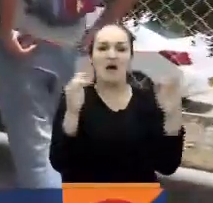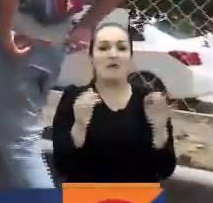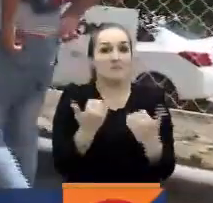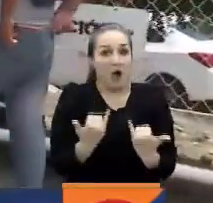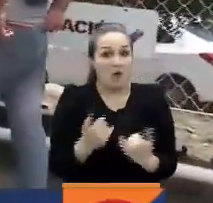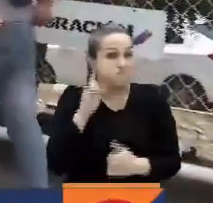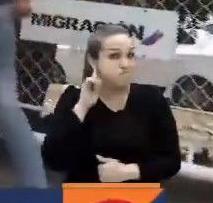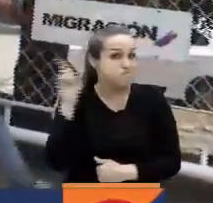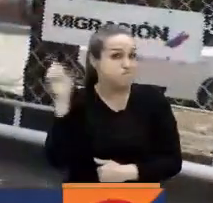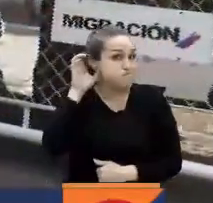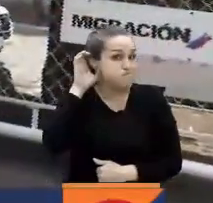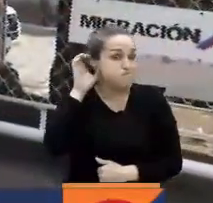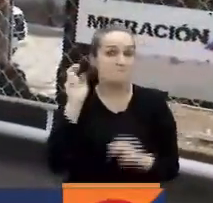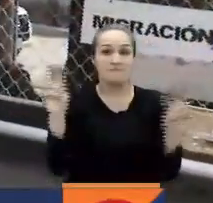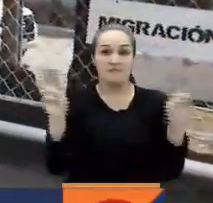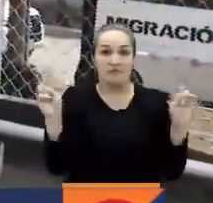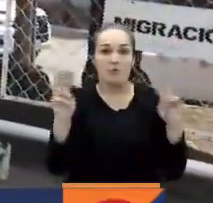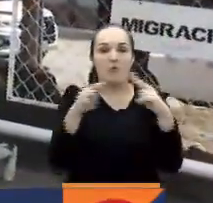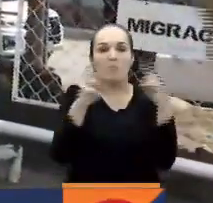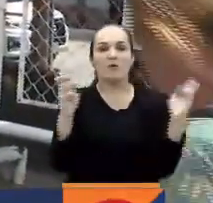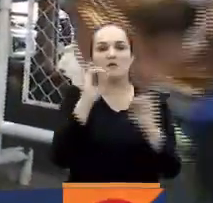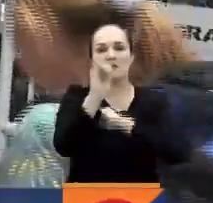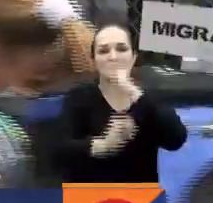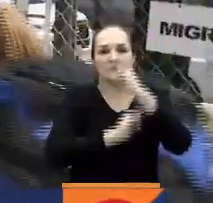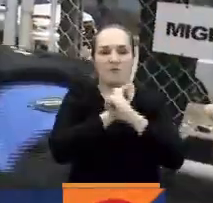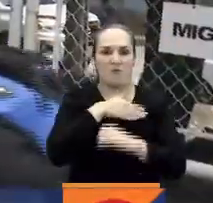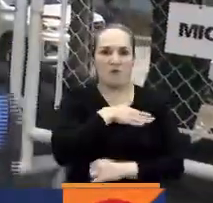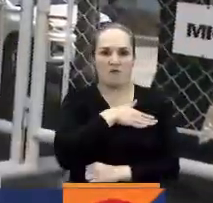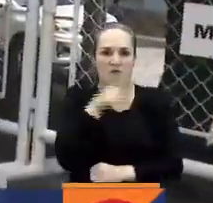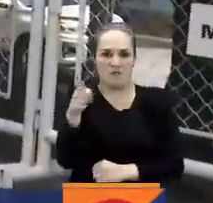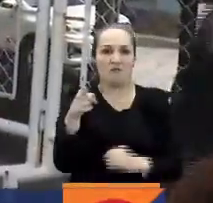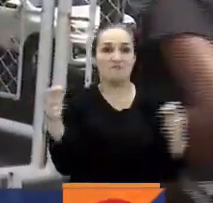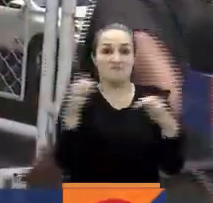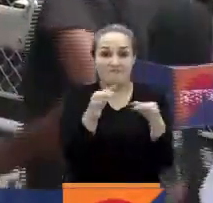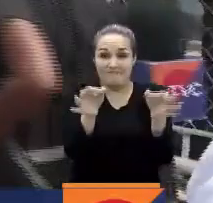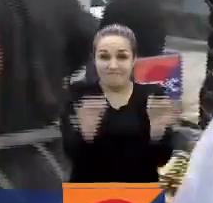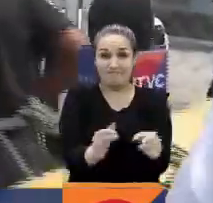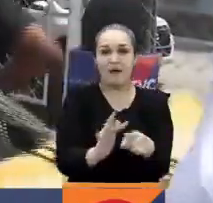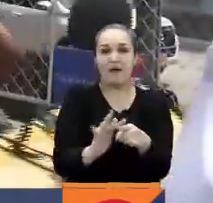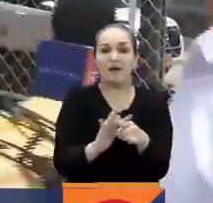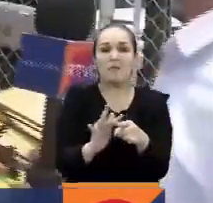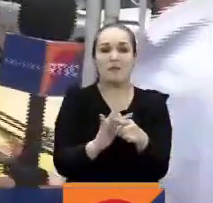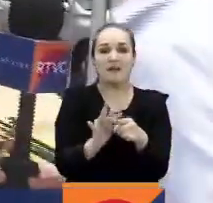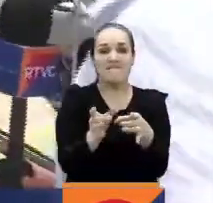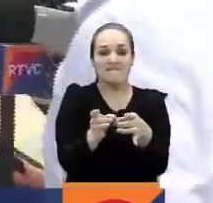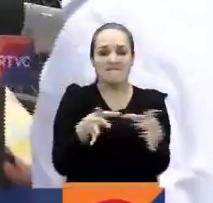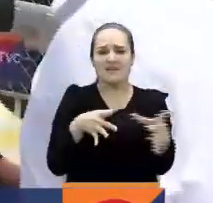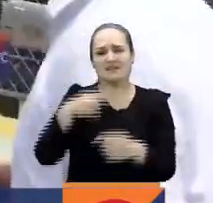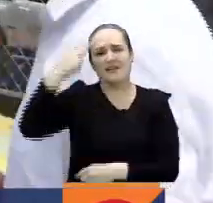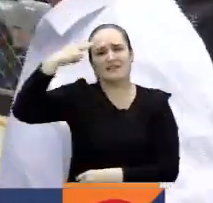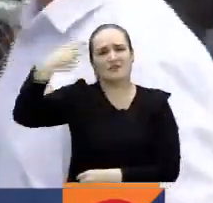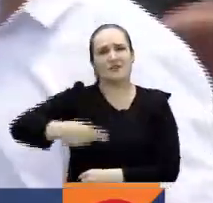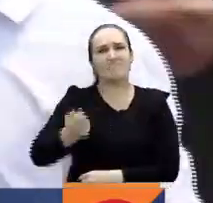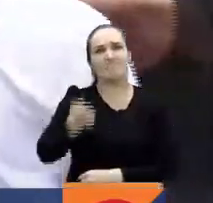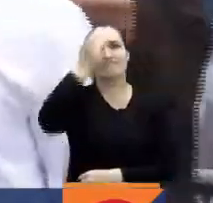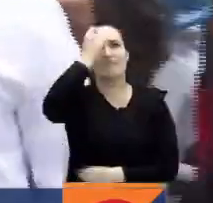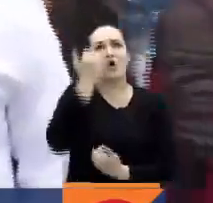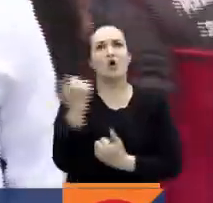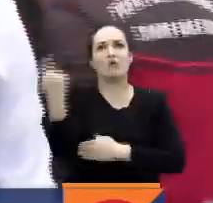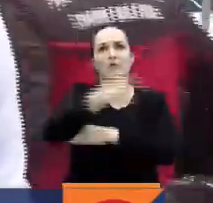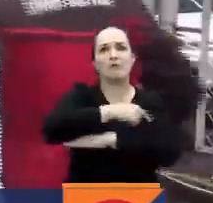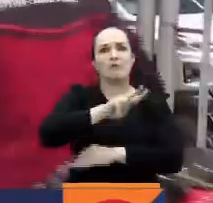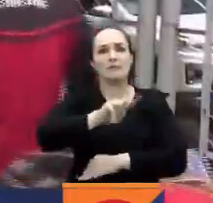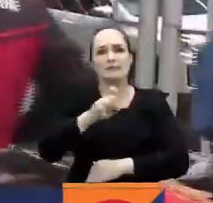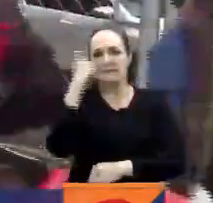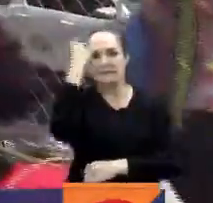el puente internacional Simón Bolívar, con lo que se materializa también esta fecha histórica para los colombianos y los